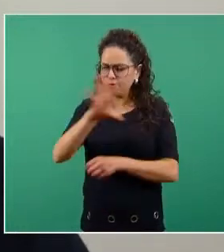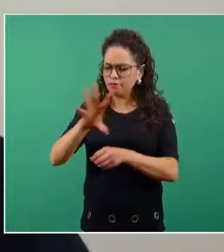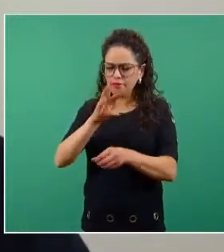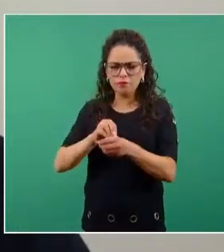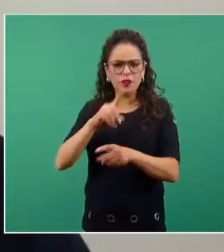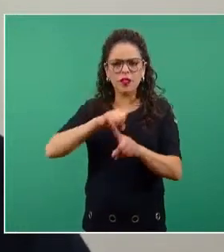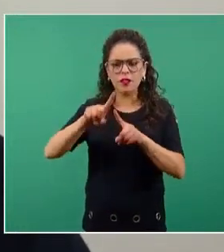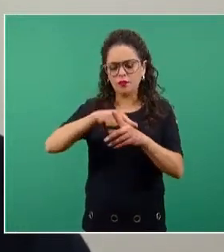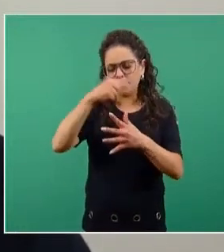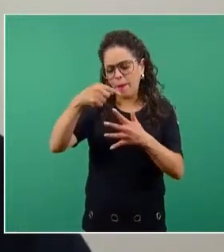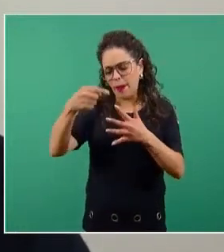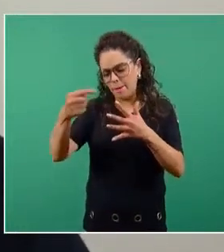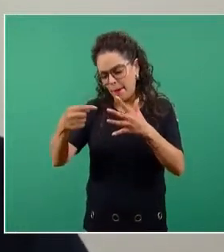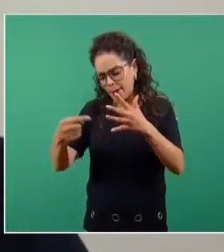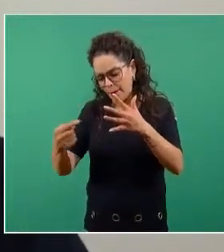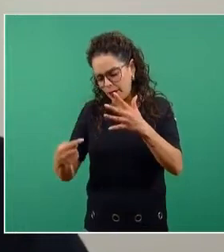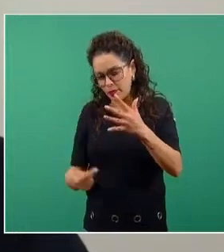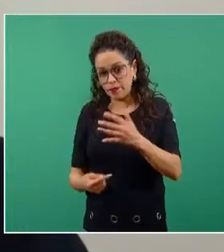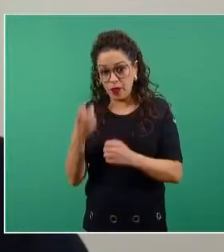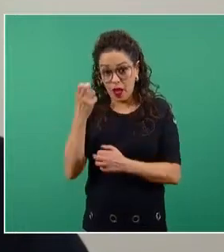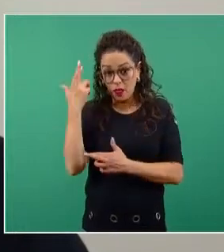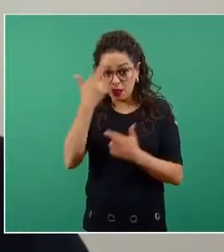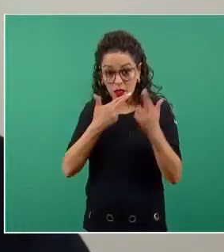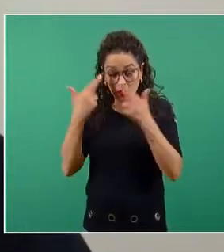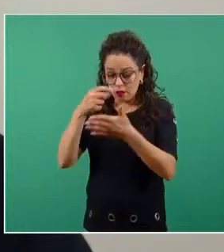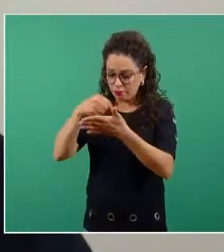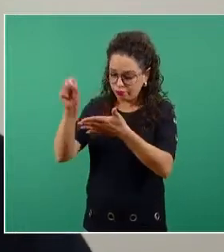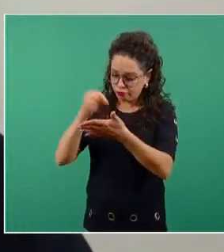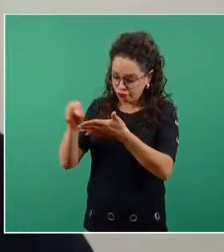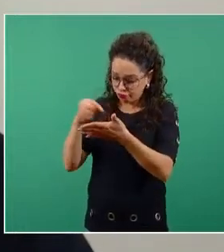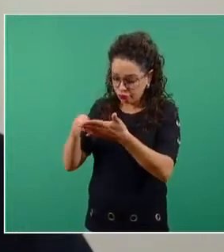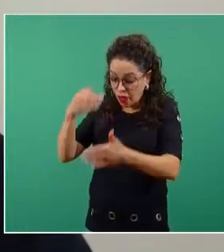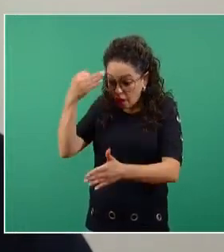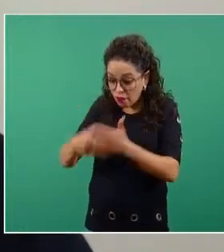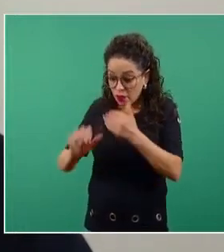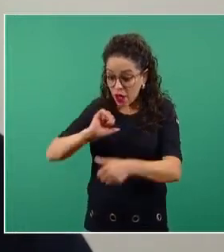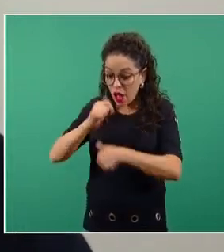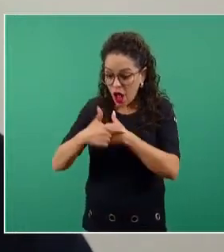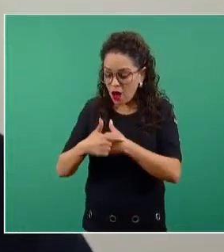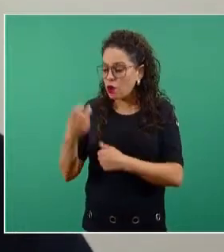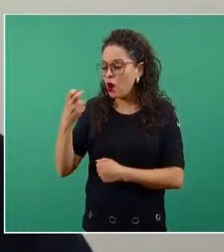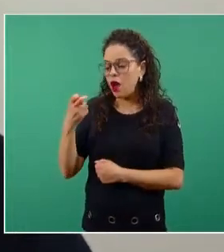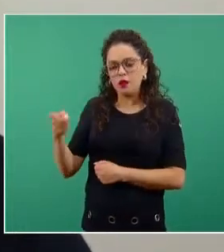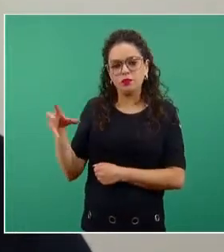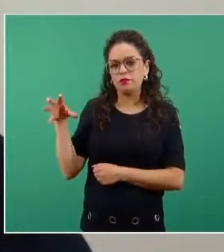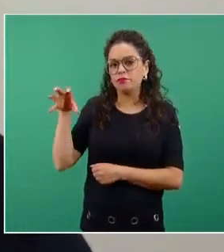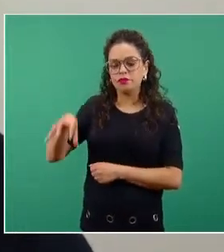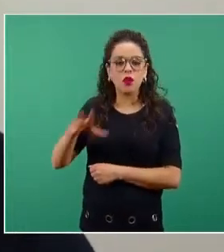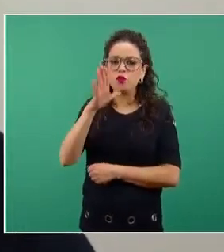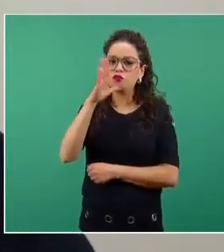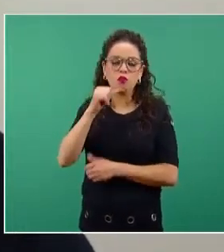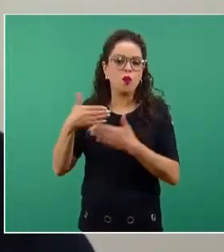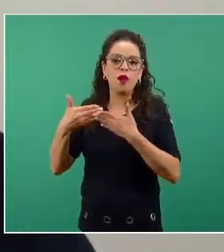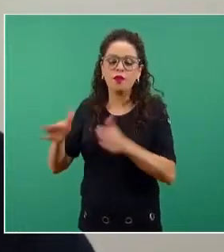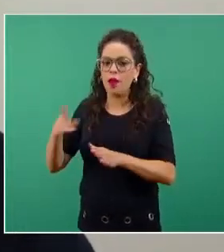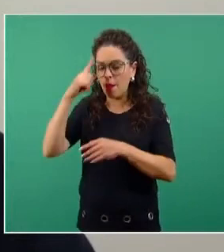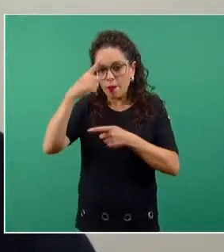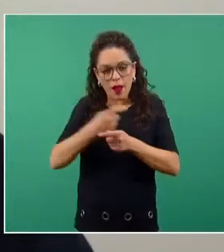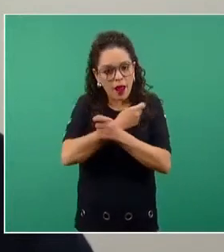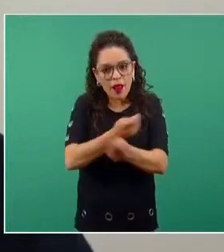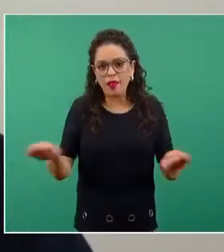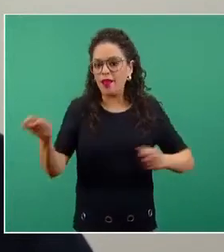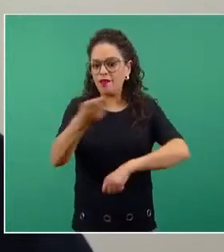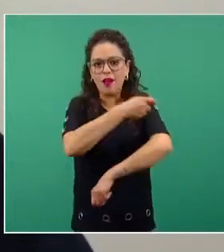que si ese checklist no pasa de manera completa, entonces ese punto de vacunación no se puede activar. De hecho, una